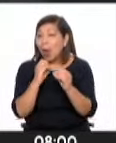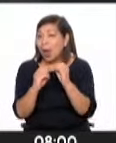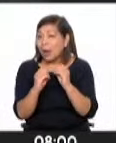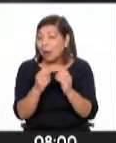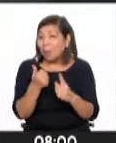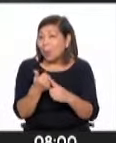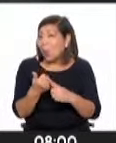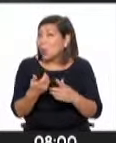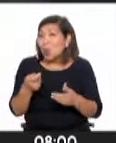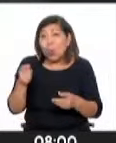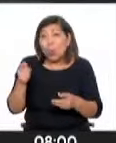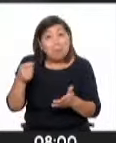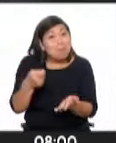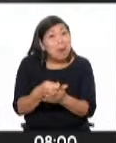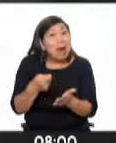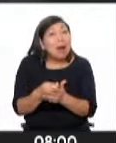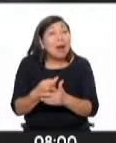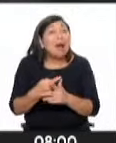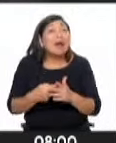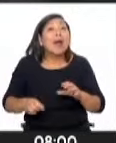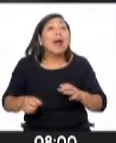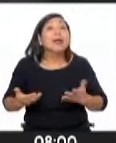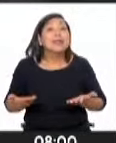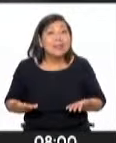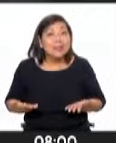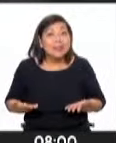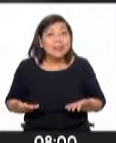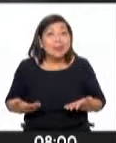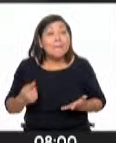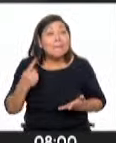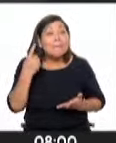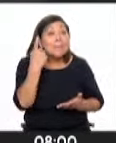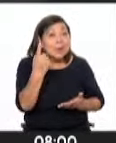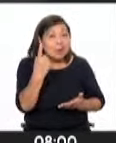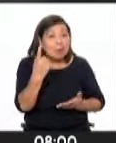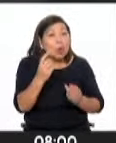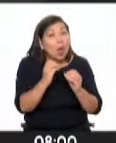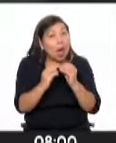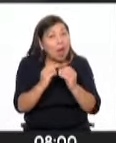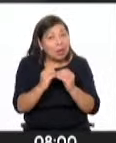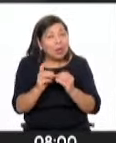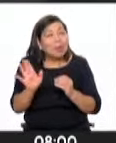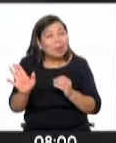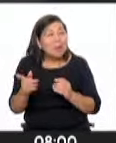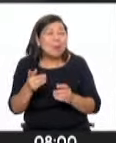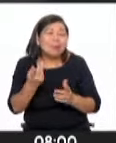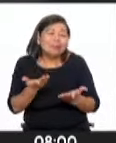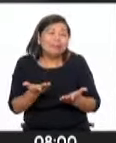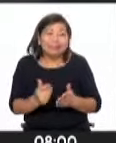peor que le puede pasar es que no le pagues. Por lo tanto, lo primero es intentar arreglar la historia crediticia.